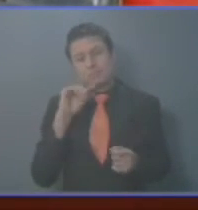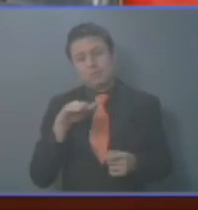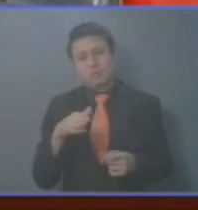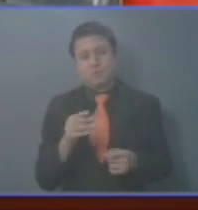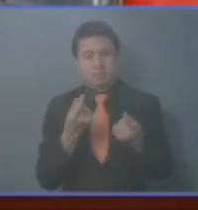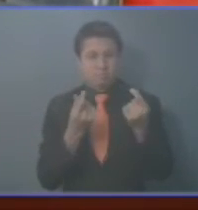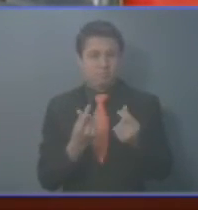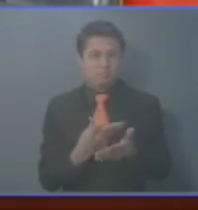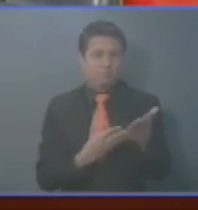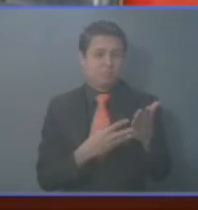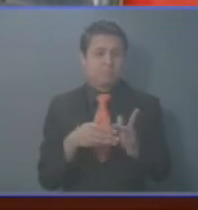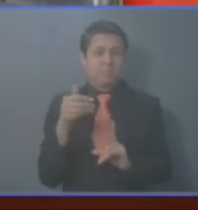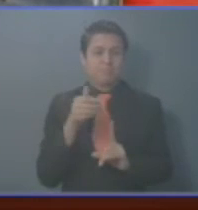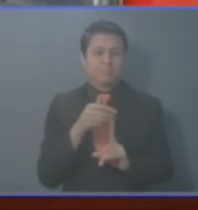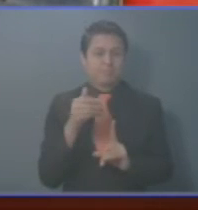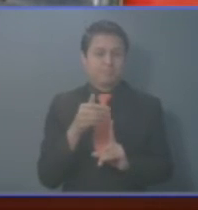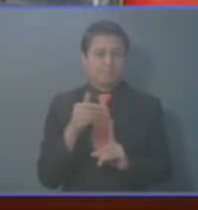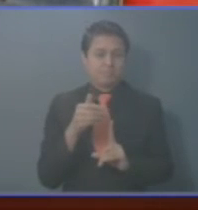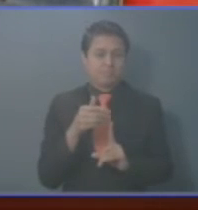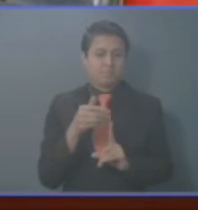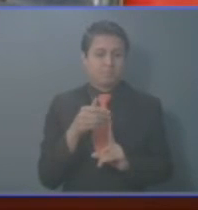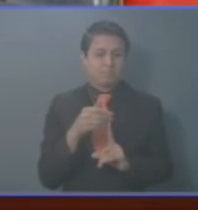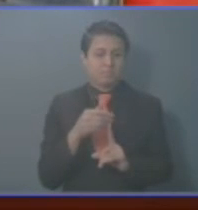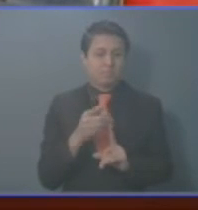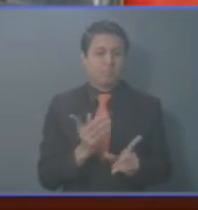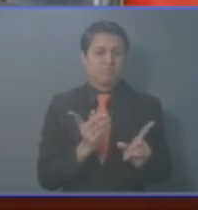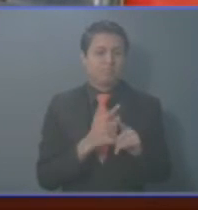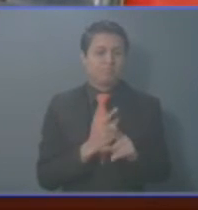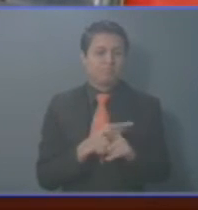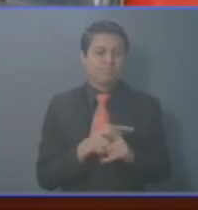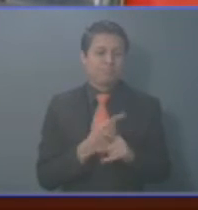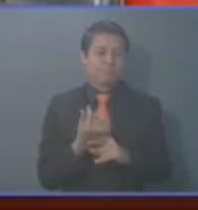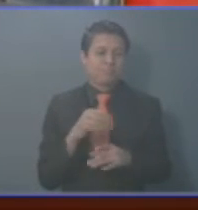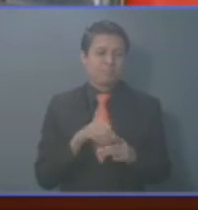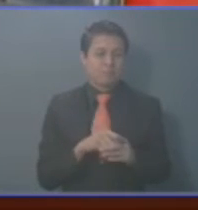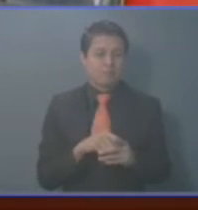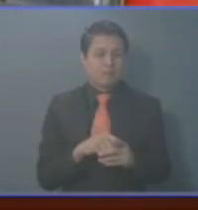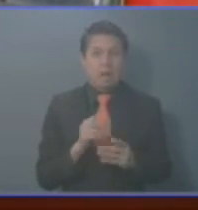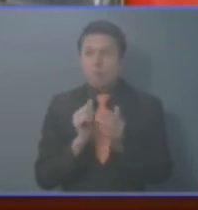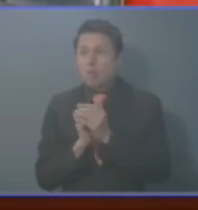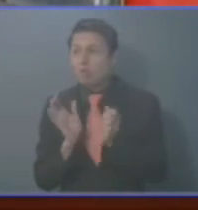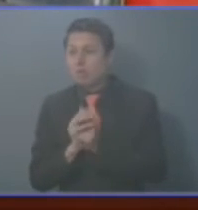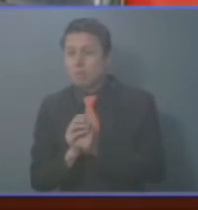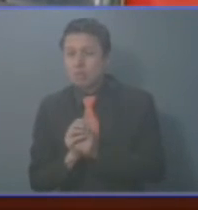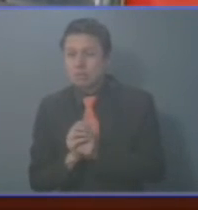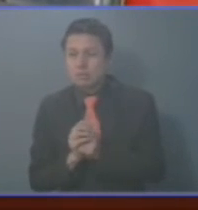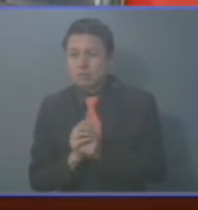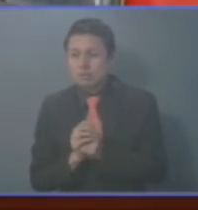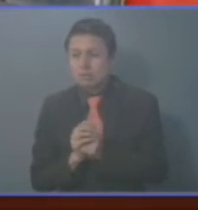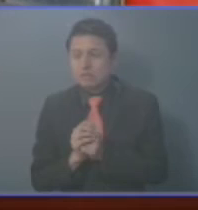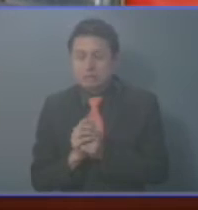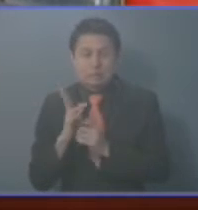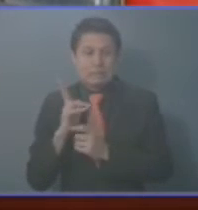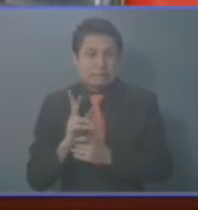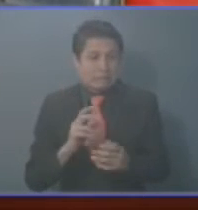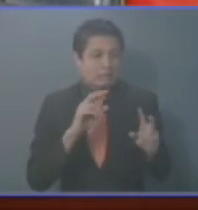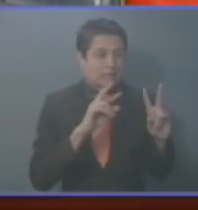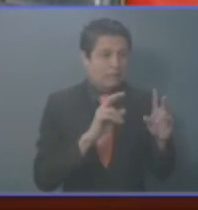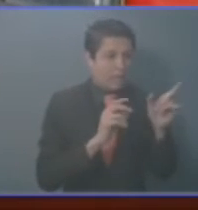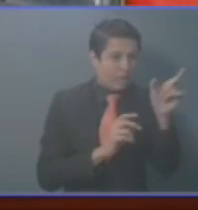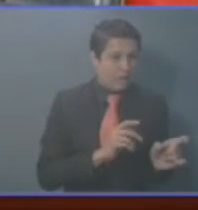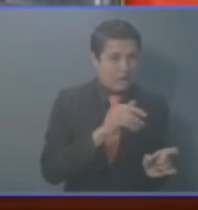utilizar el presupuesto de educación como una alternativa de fondos de emergencia, trasladando recursos a otras carteras de